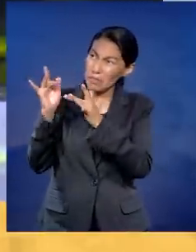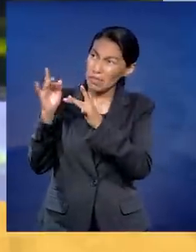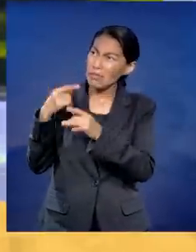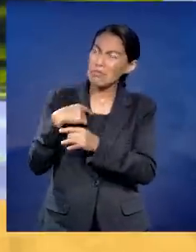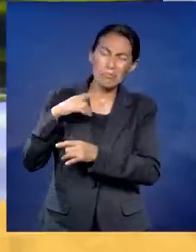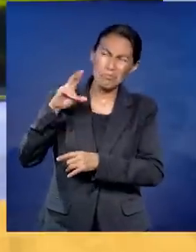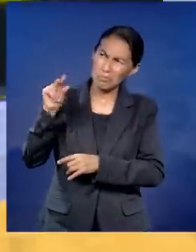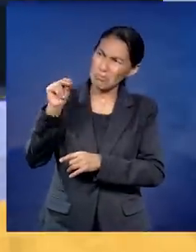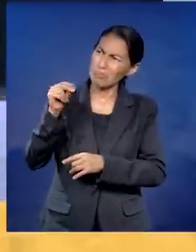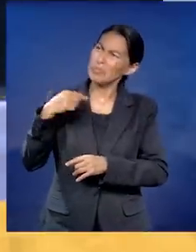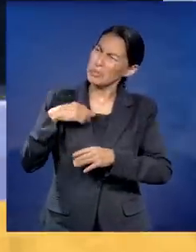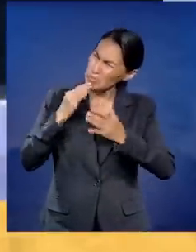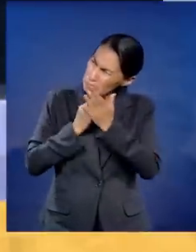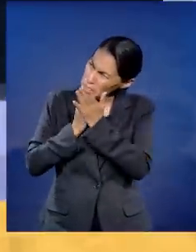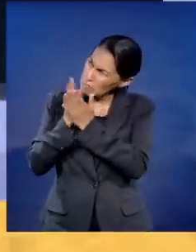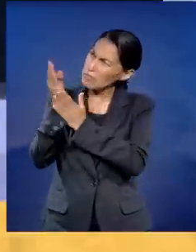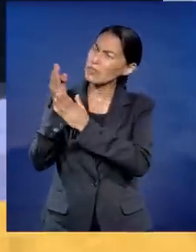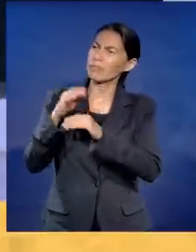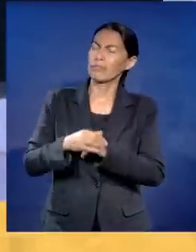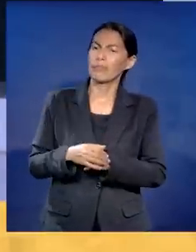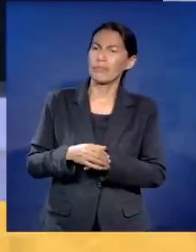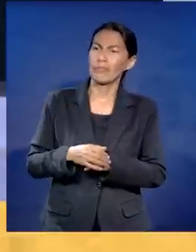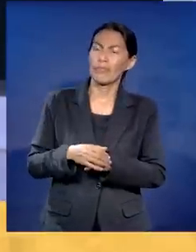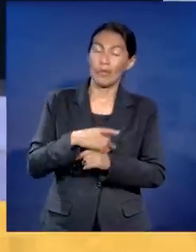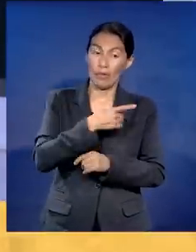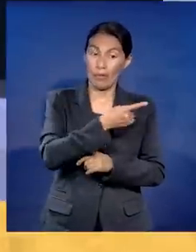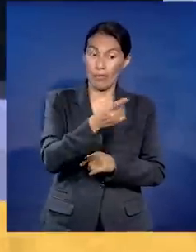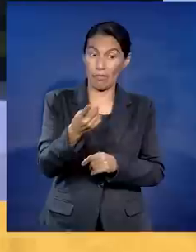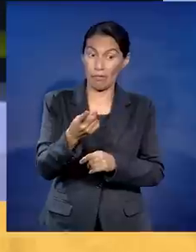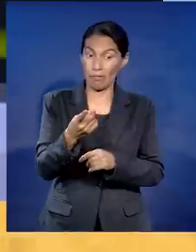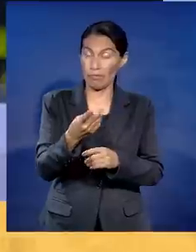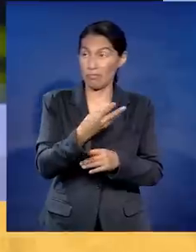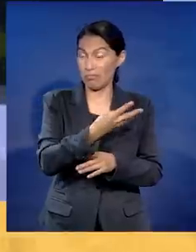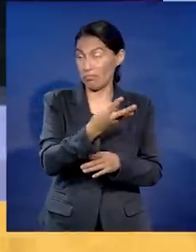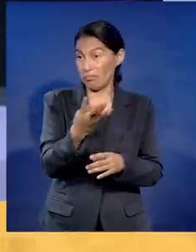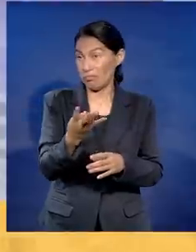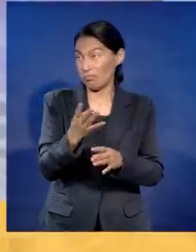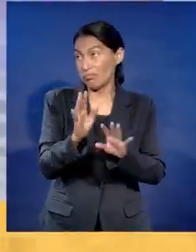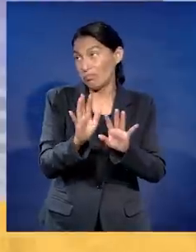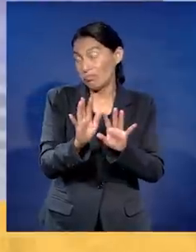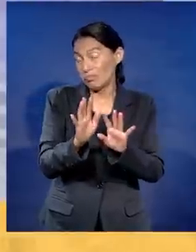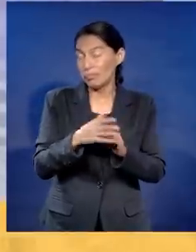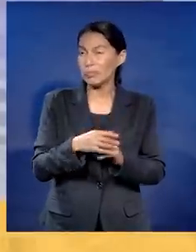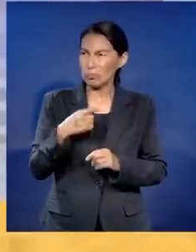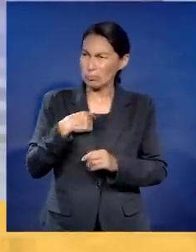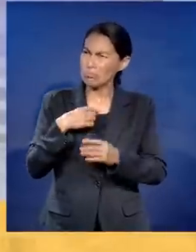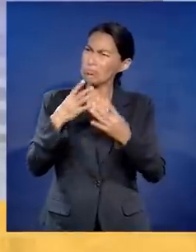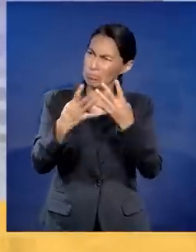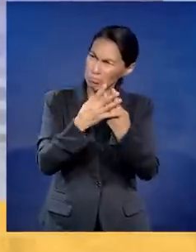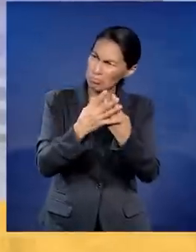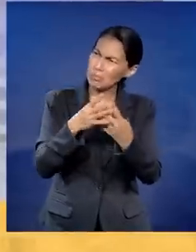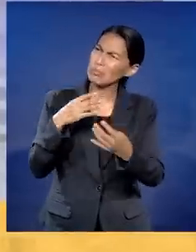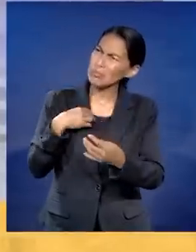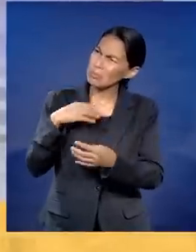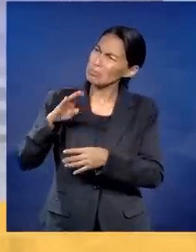Pero a Pedro, igual que a un esposo, le duró la fidelidad 20